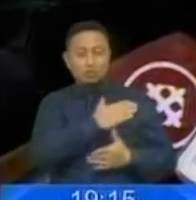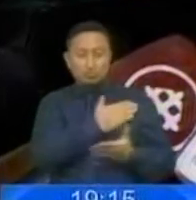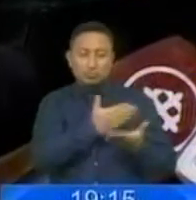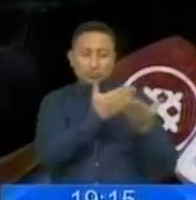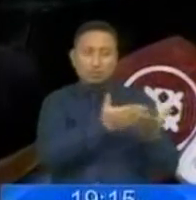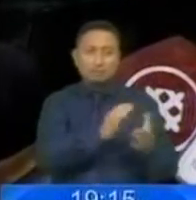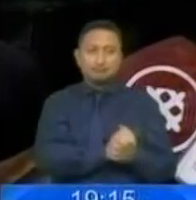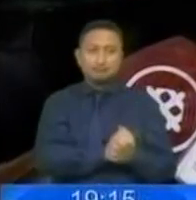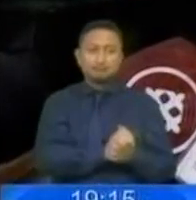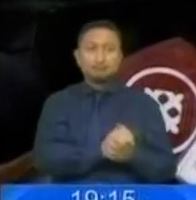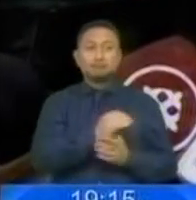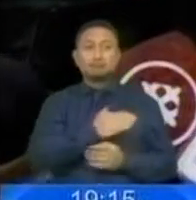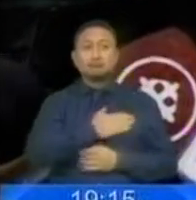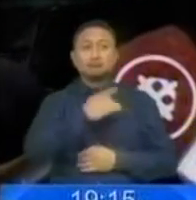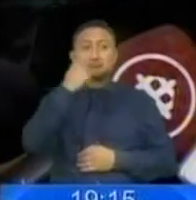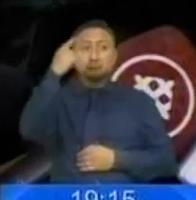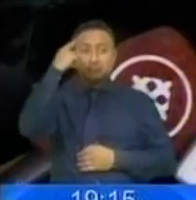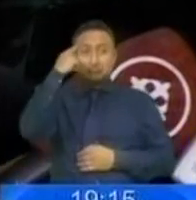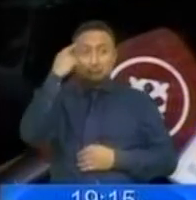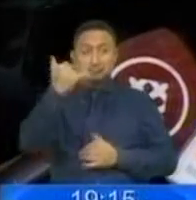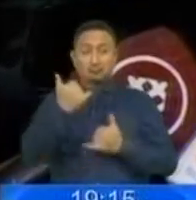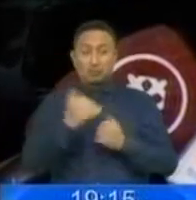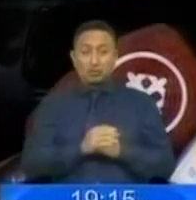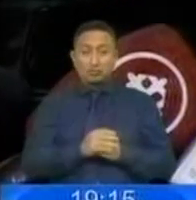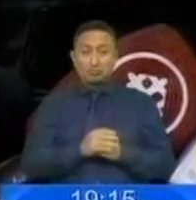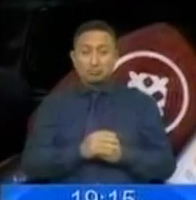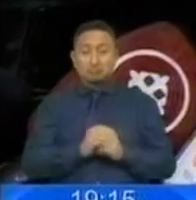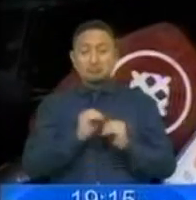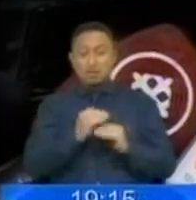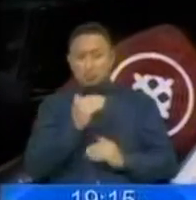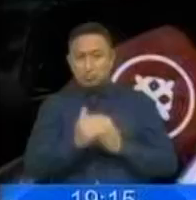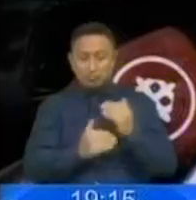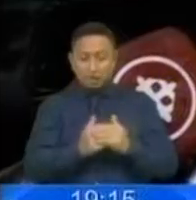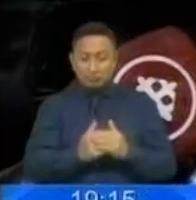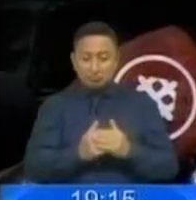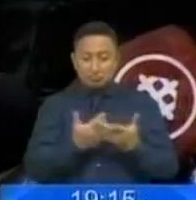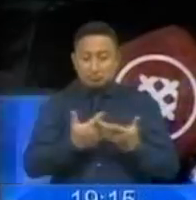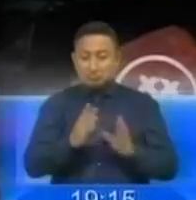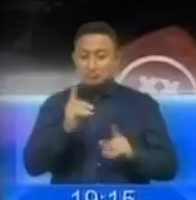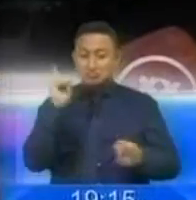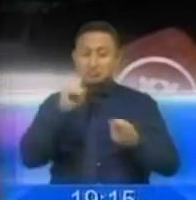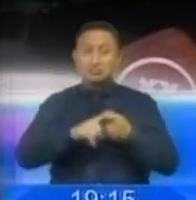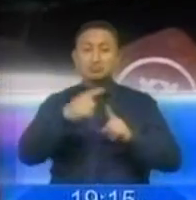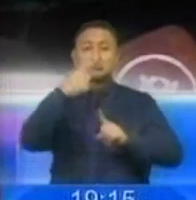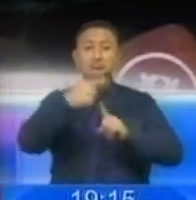que si las cosas van adecuadamente y sin mayor sobresalto, hasta fin de año tendremos